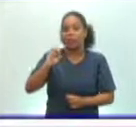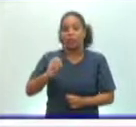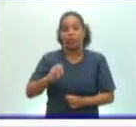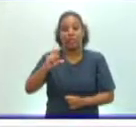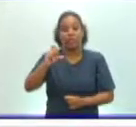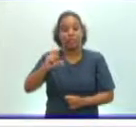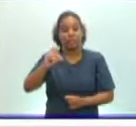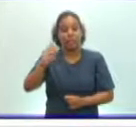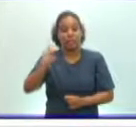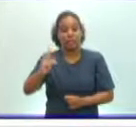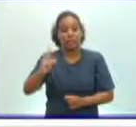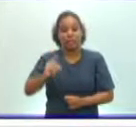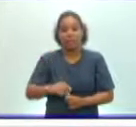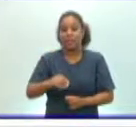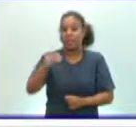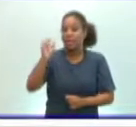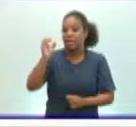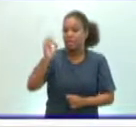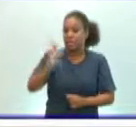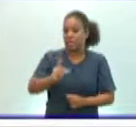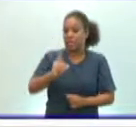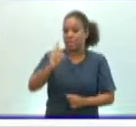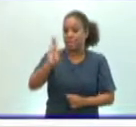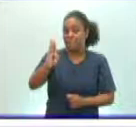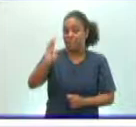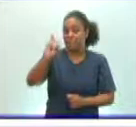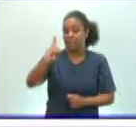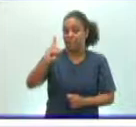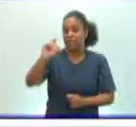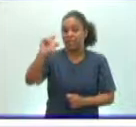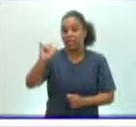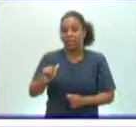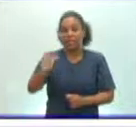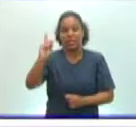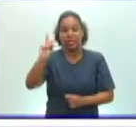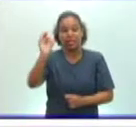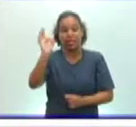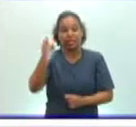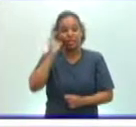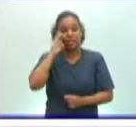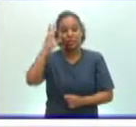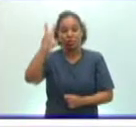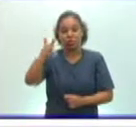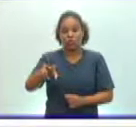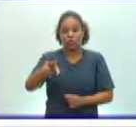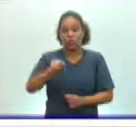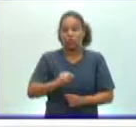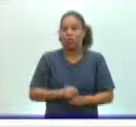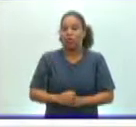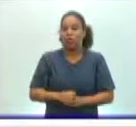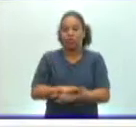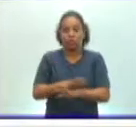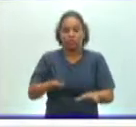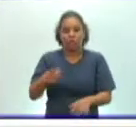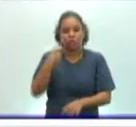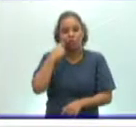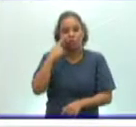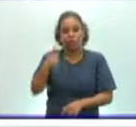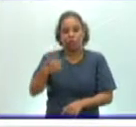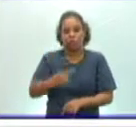BD con el DF. ¿Están observando? Ya esto ustedes lo